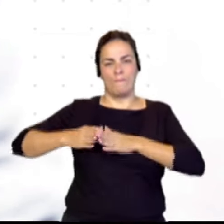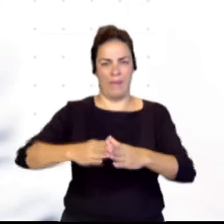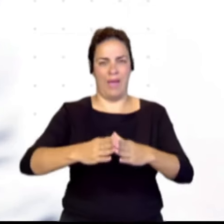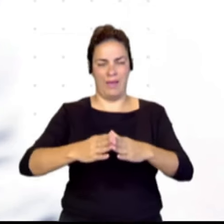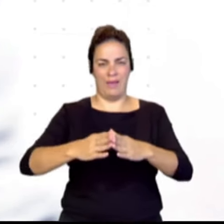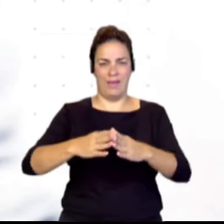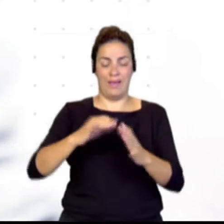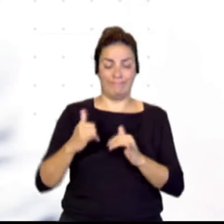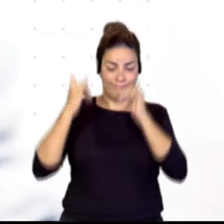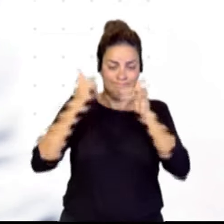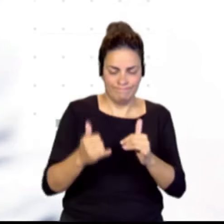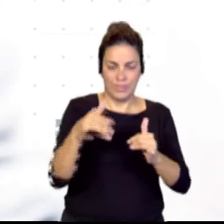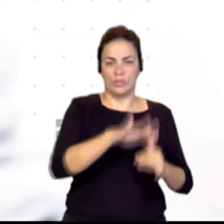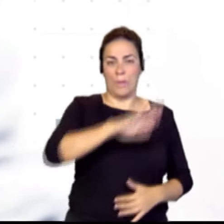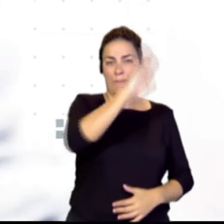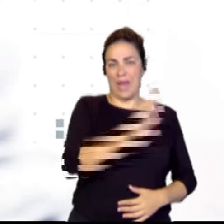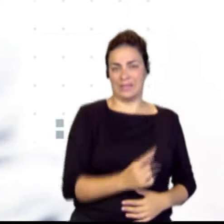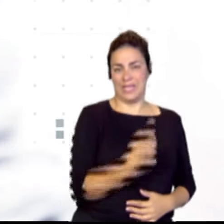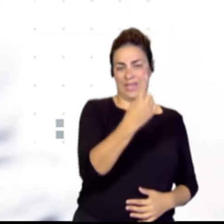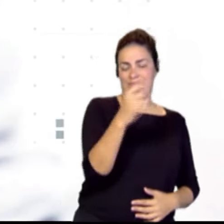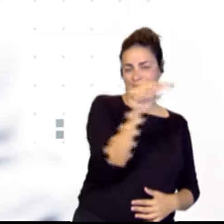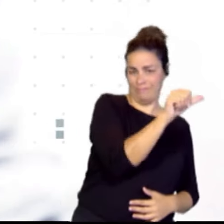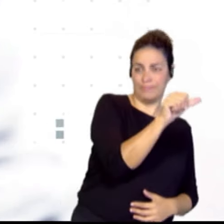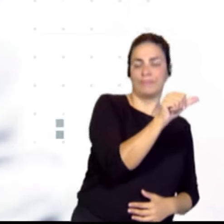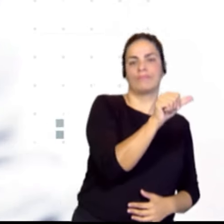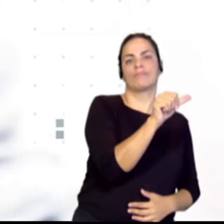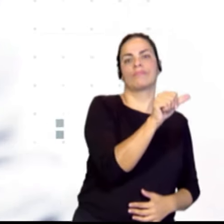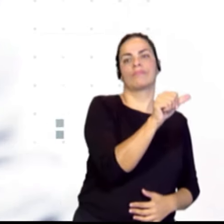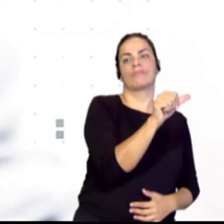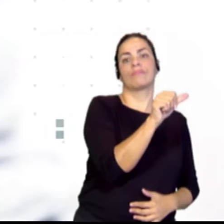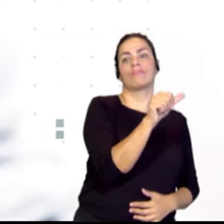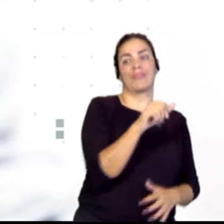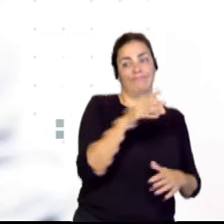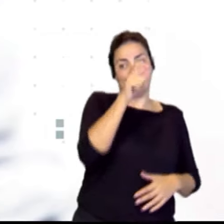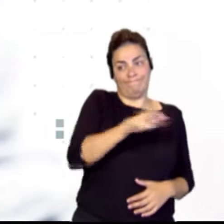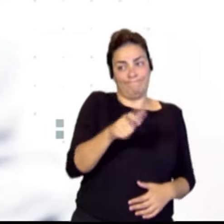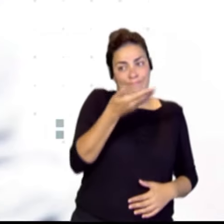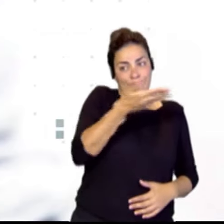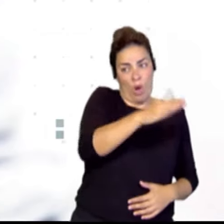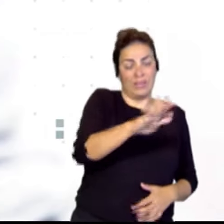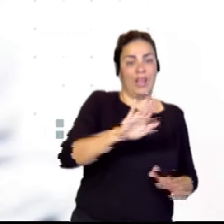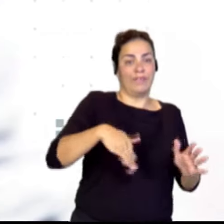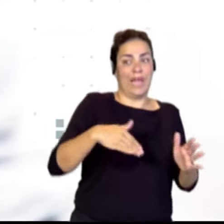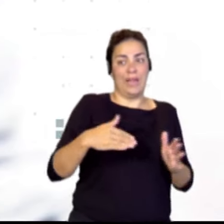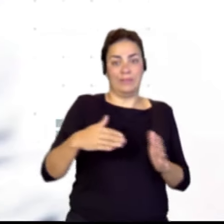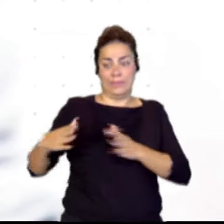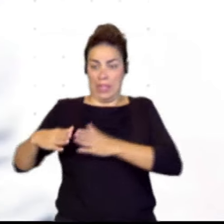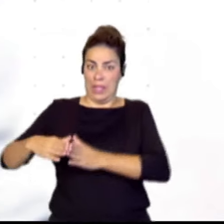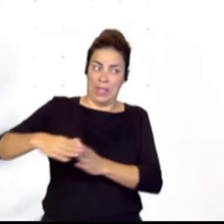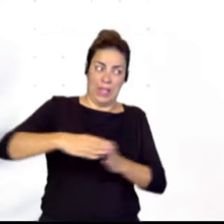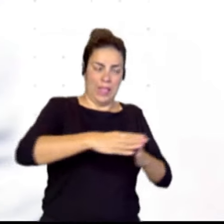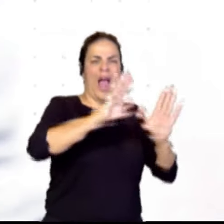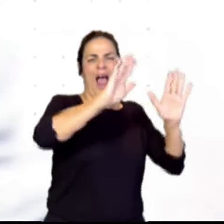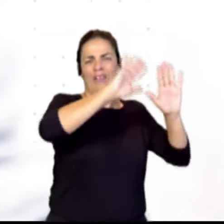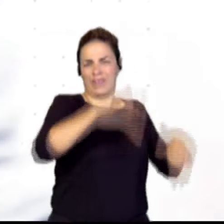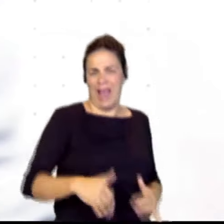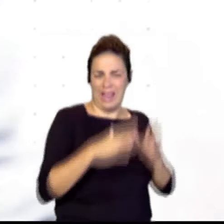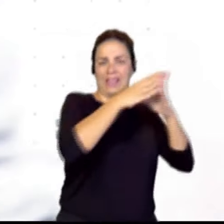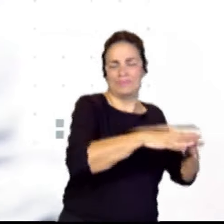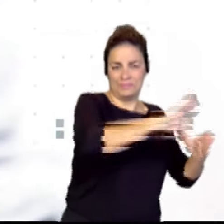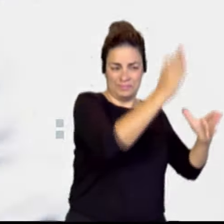costa noreste de Brasil muerte en el yuco que acabó en ese país sudamericano finalmente son nueve los cadáveres que iban